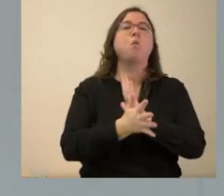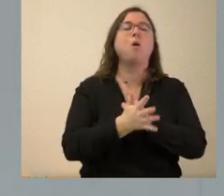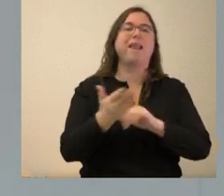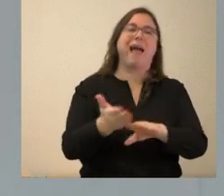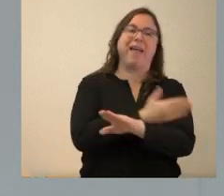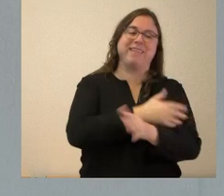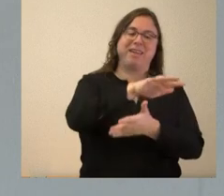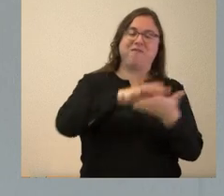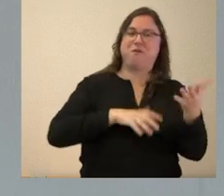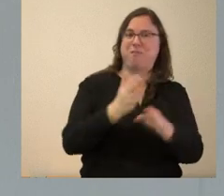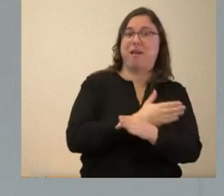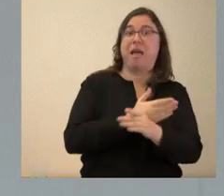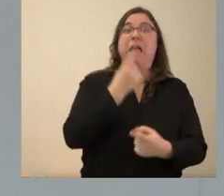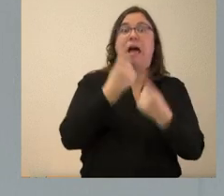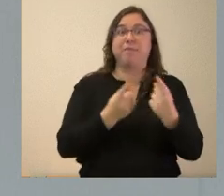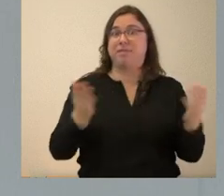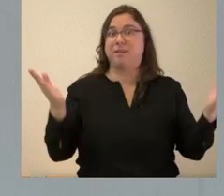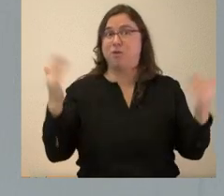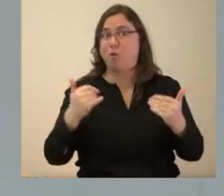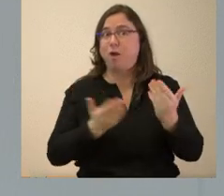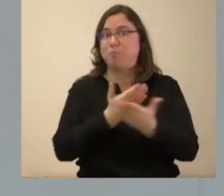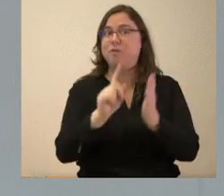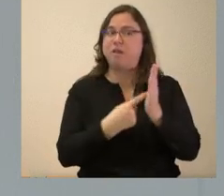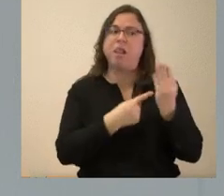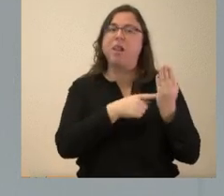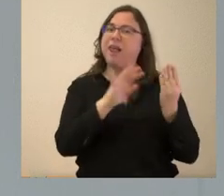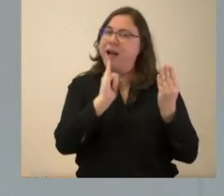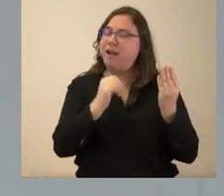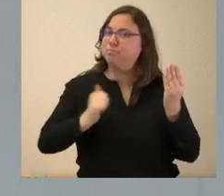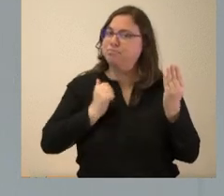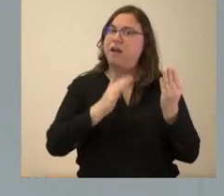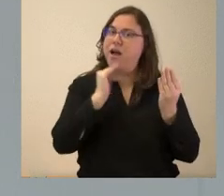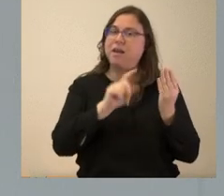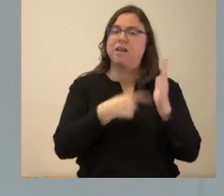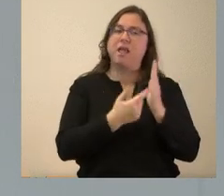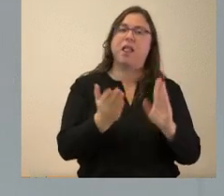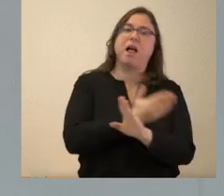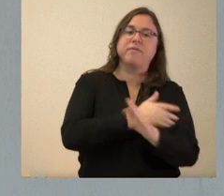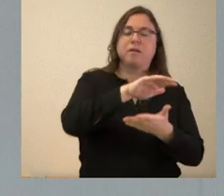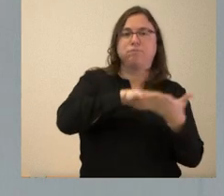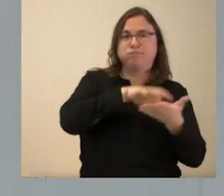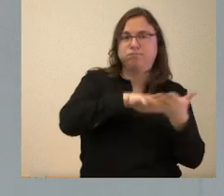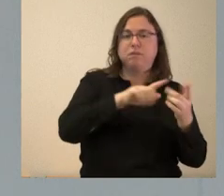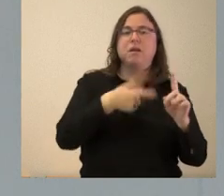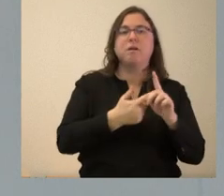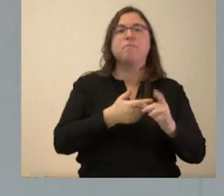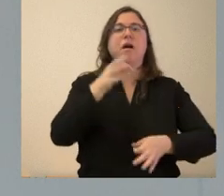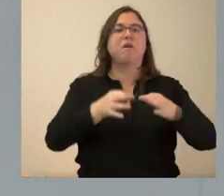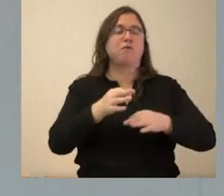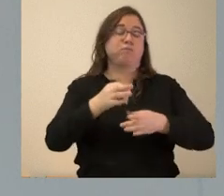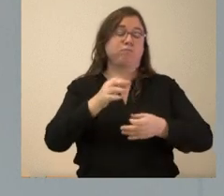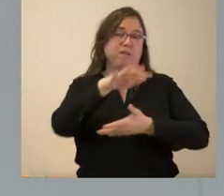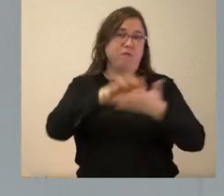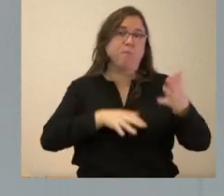previos que no siempre se cuentan en todas las proposiciones de ley pero en esta Sí muy particularmente se cuenta con el informe jurídico de la junta de Castilla y León con el